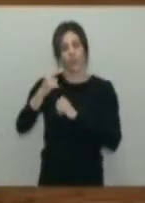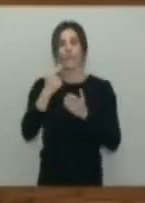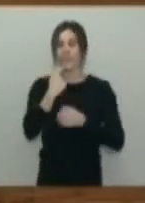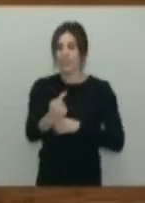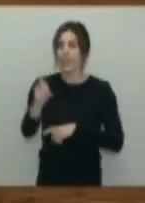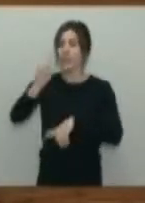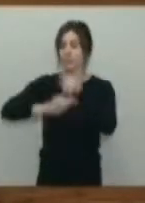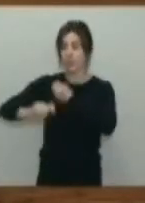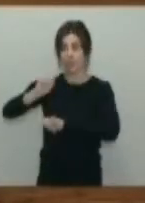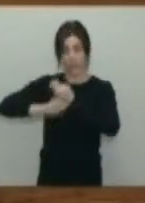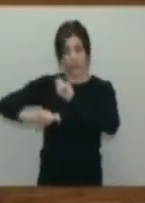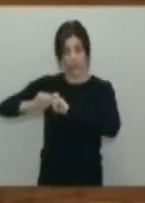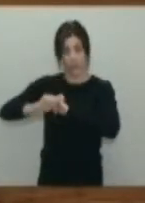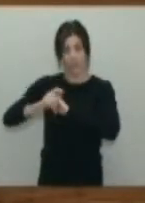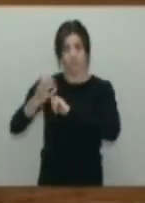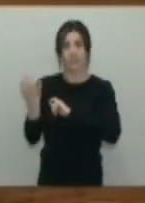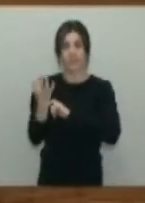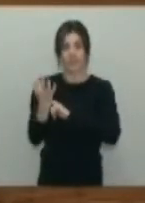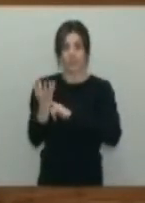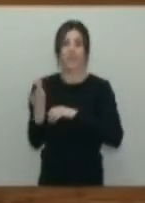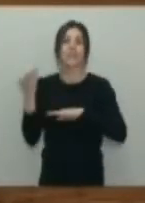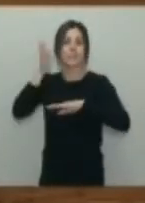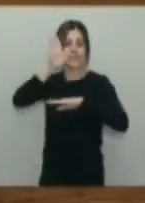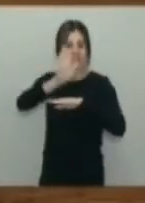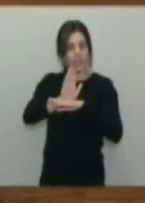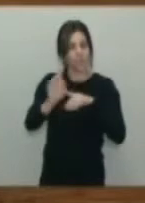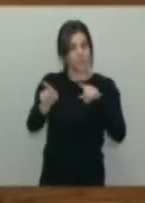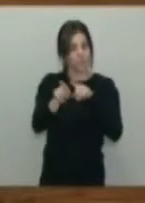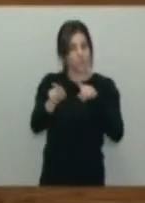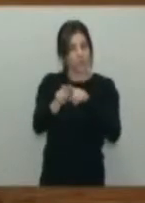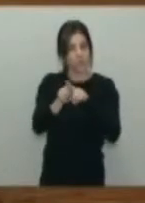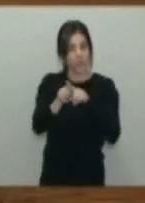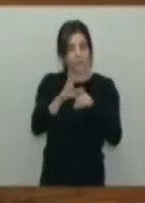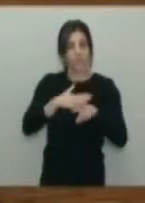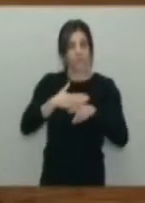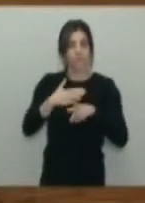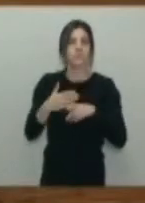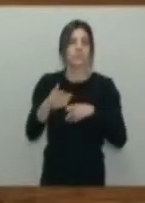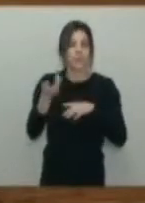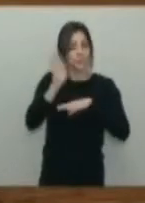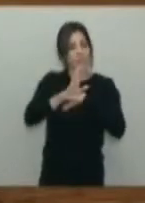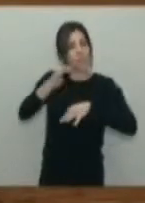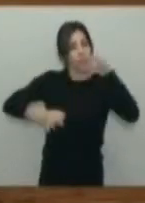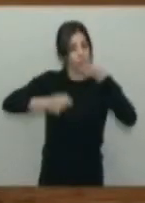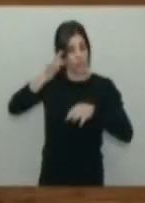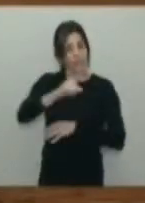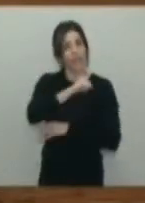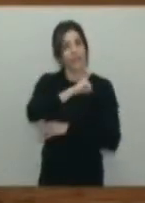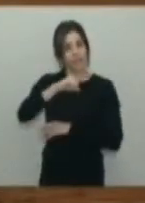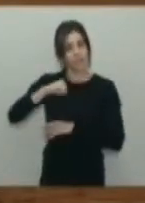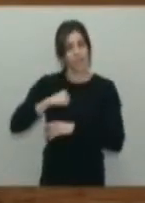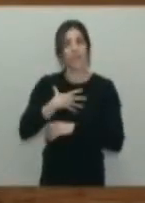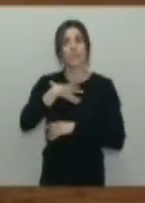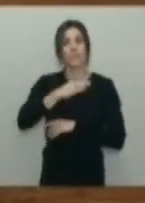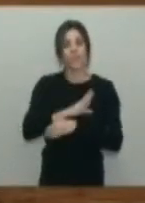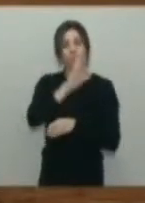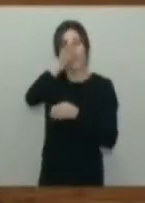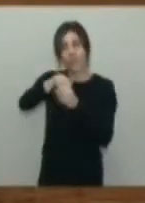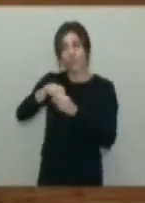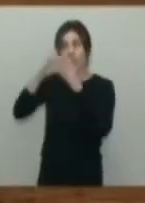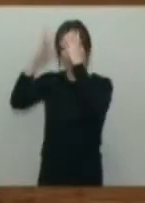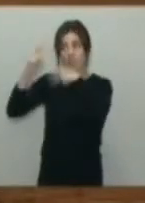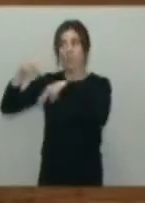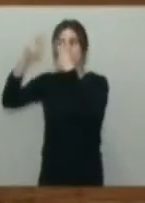una posición jurídica singular, que les permite ostentar la representación institucional ante las administraciones públicas,